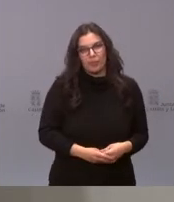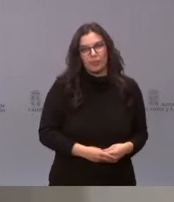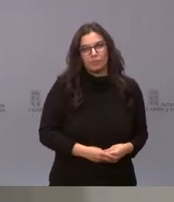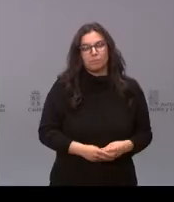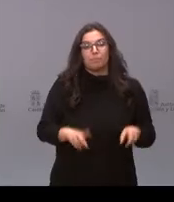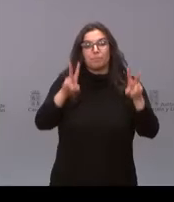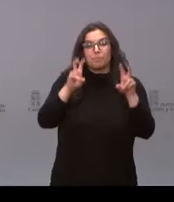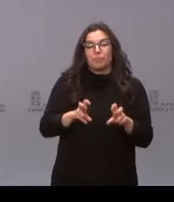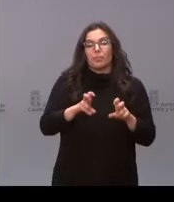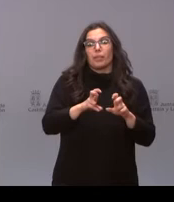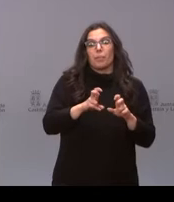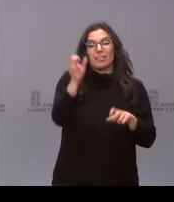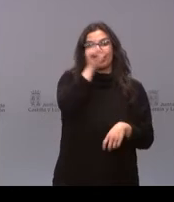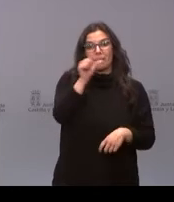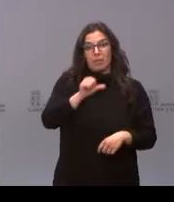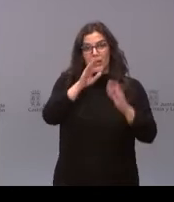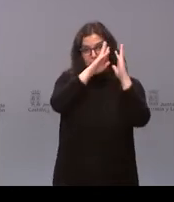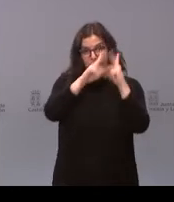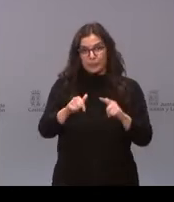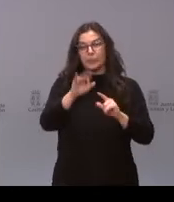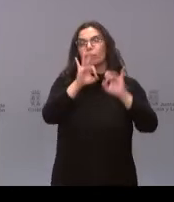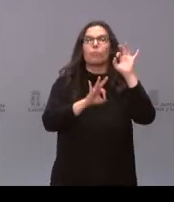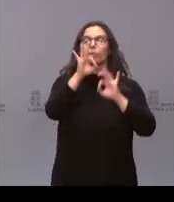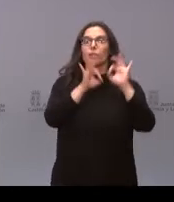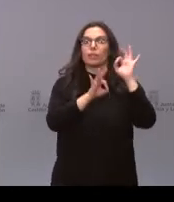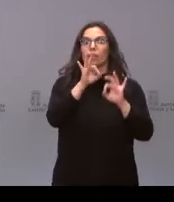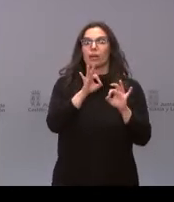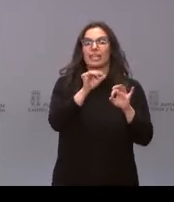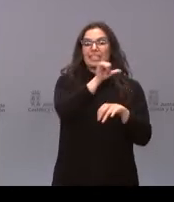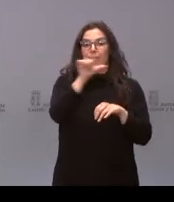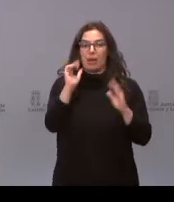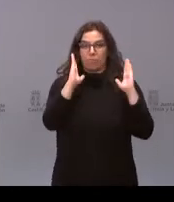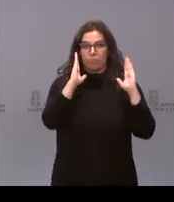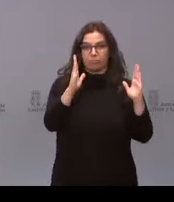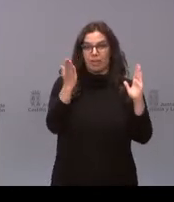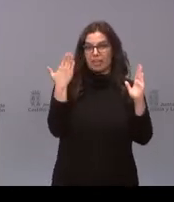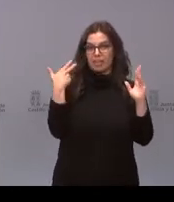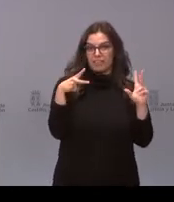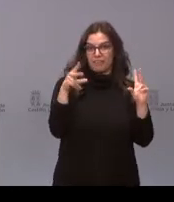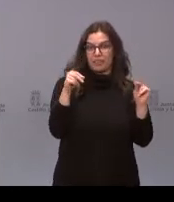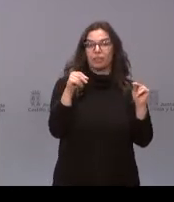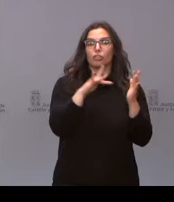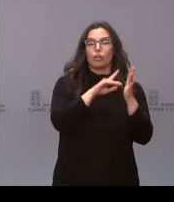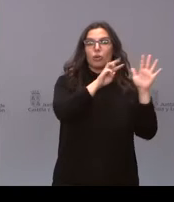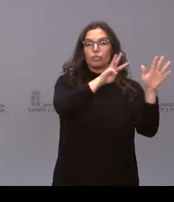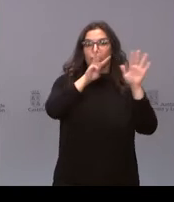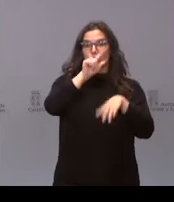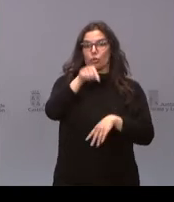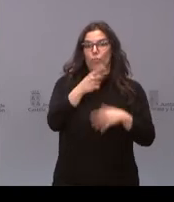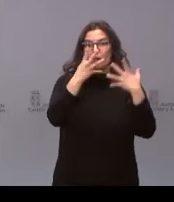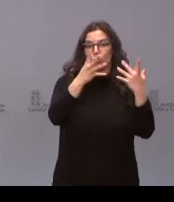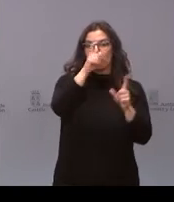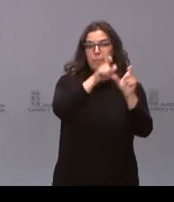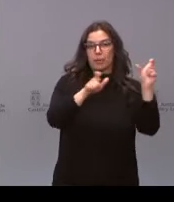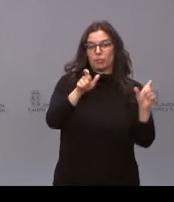a la incidencia semanal la semana epidemiológica que finalizó ayer ha arrojado una tasa de 88 nueve casos